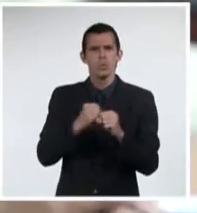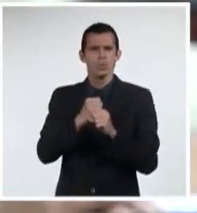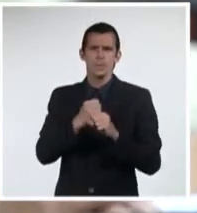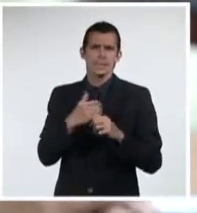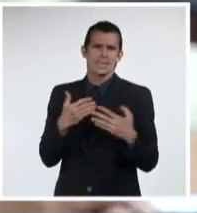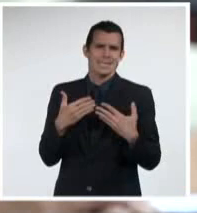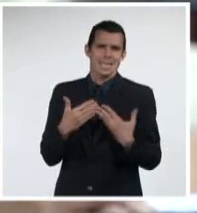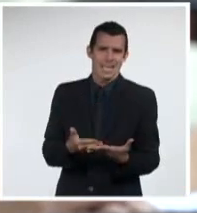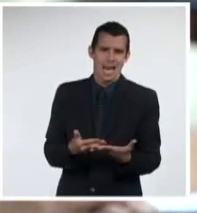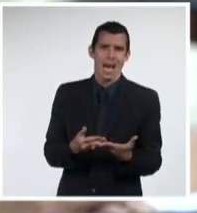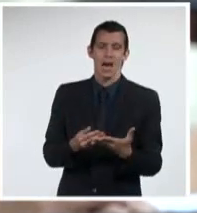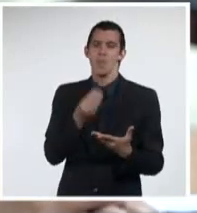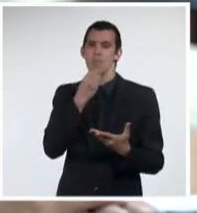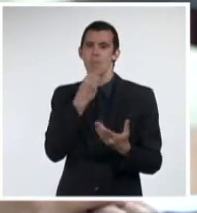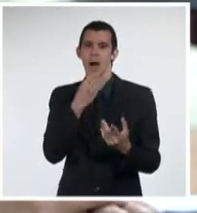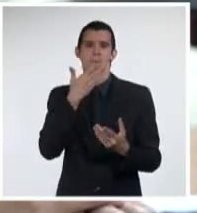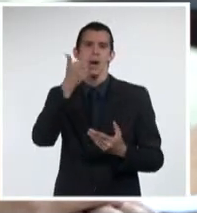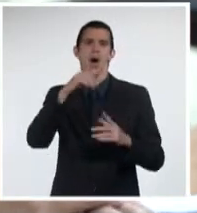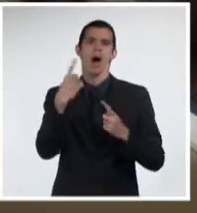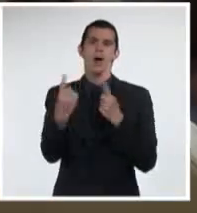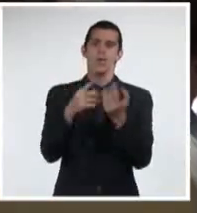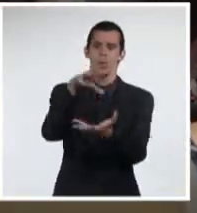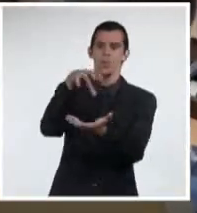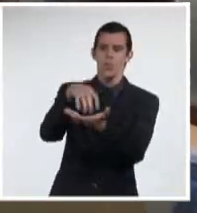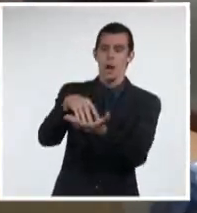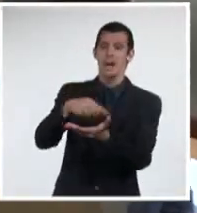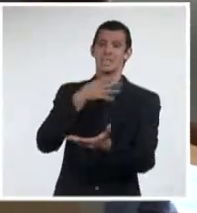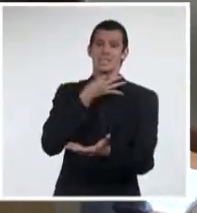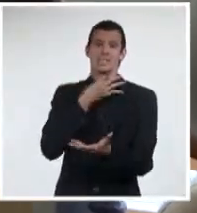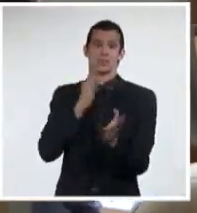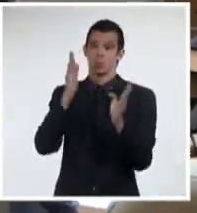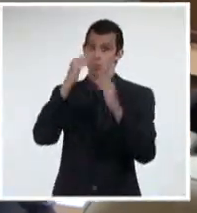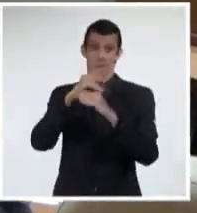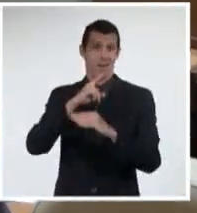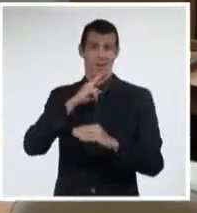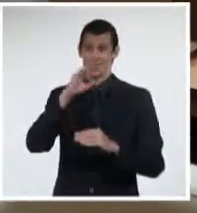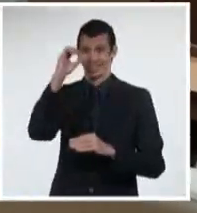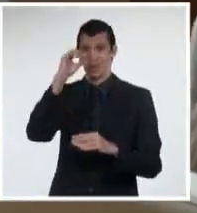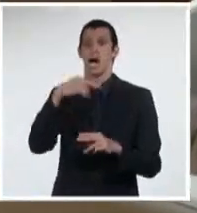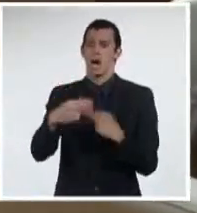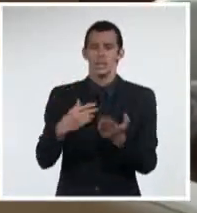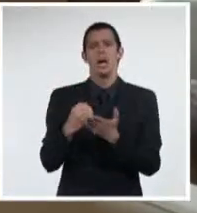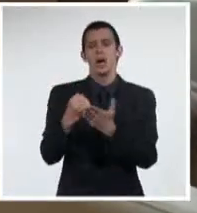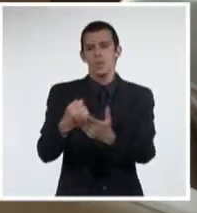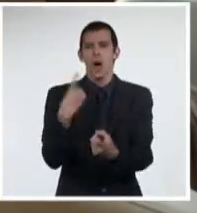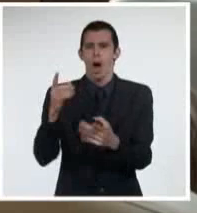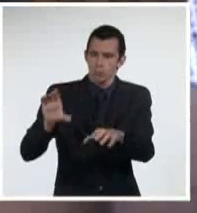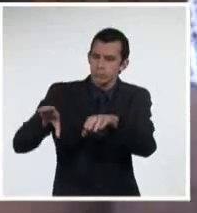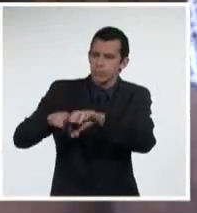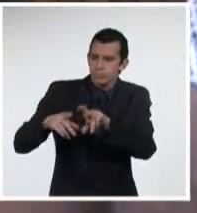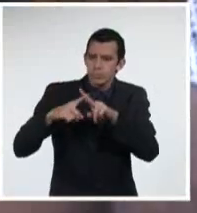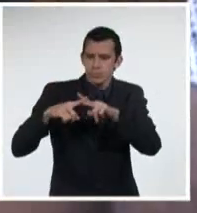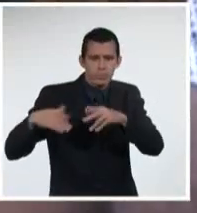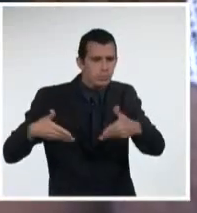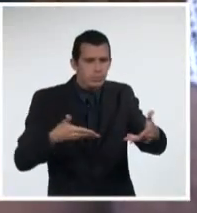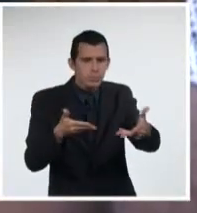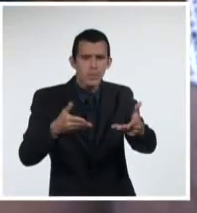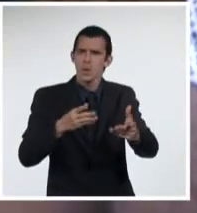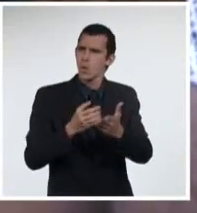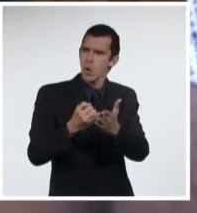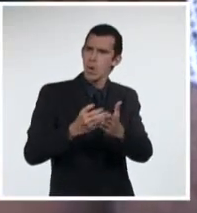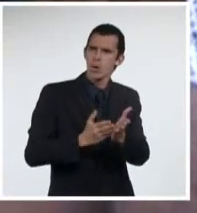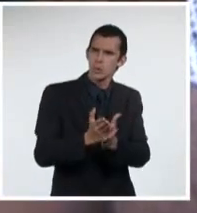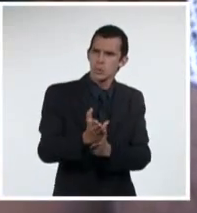el suministro en varias comunidades. Hoy, aseveró su presidente Antonio Rodríguez, se está en mejores condiciones, aunque persisten un